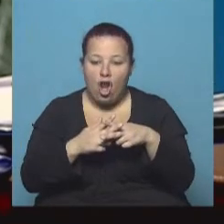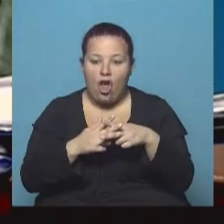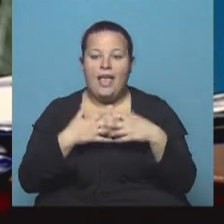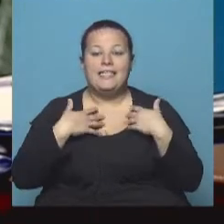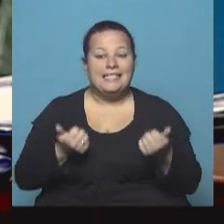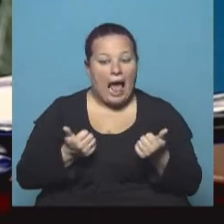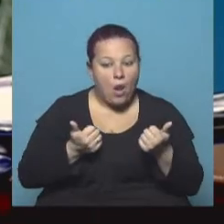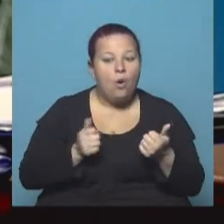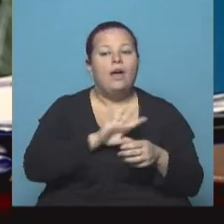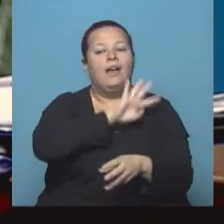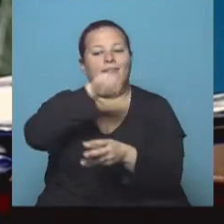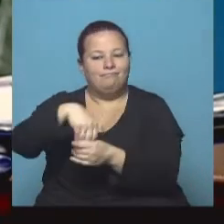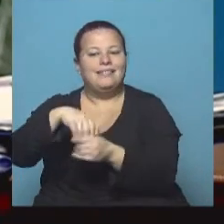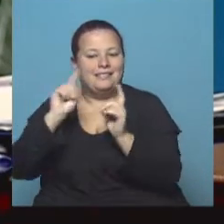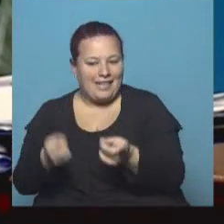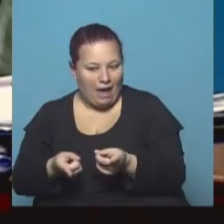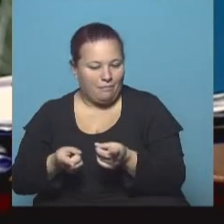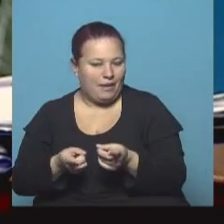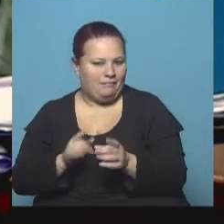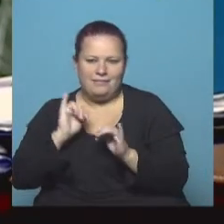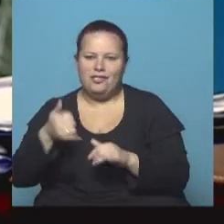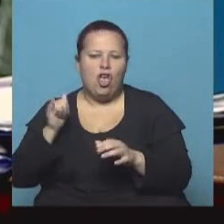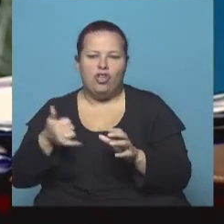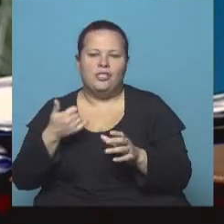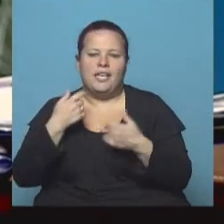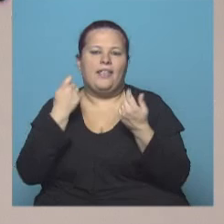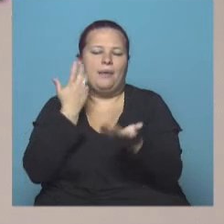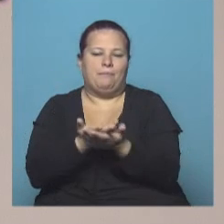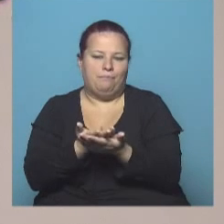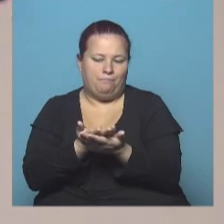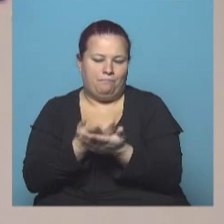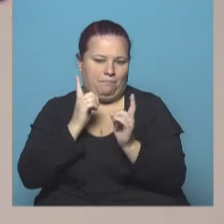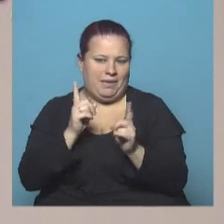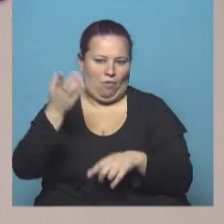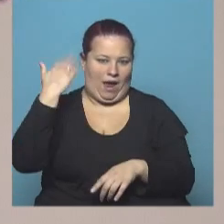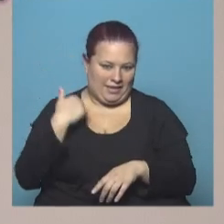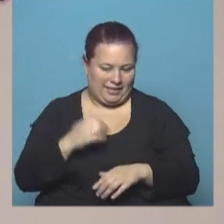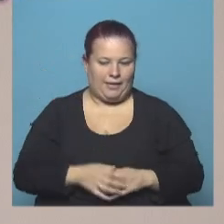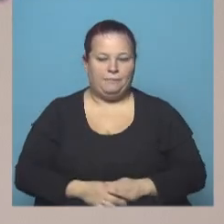salud que forma parte indisoluble de la presentación que se hizo ayer